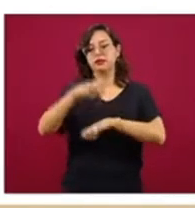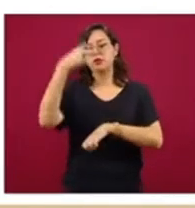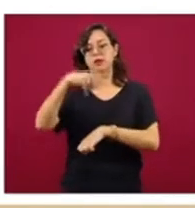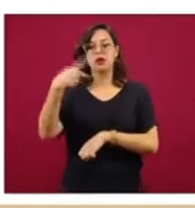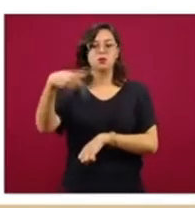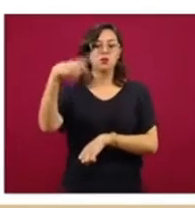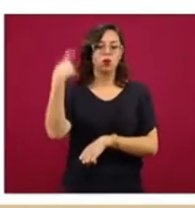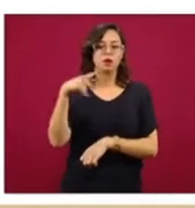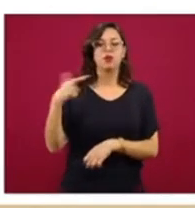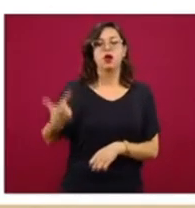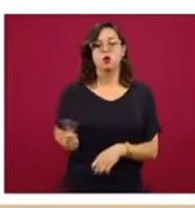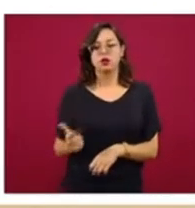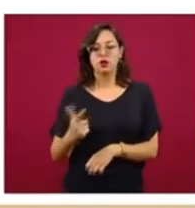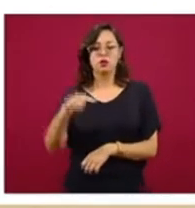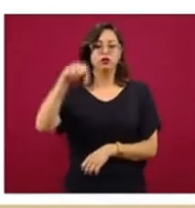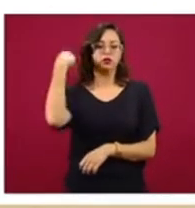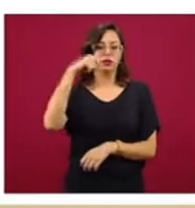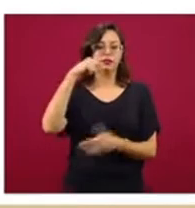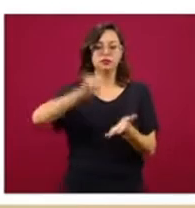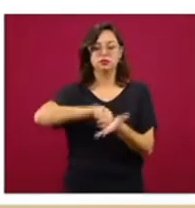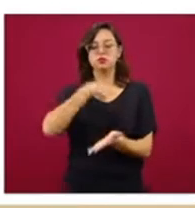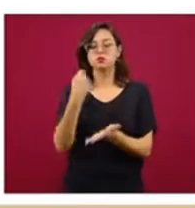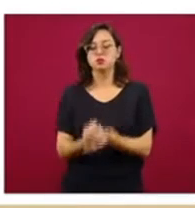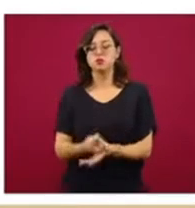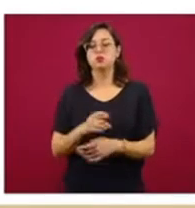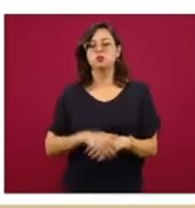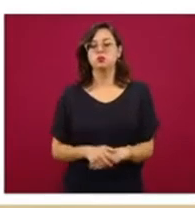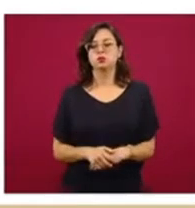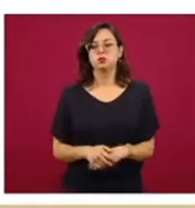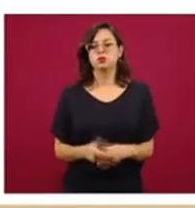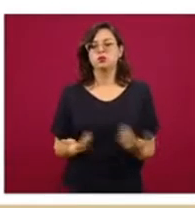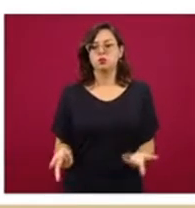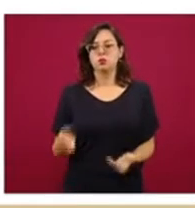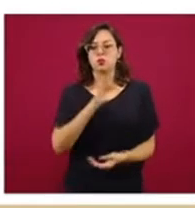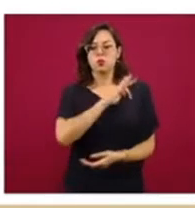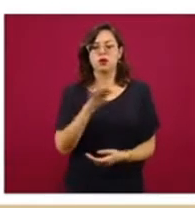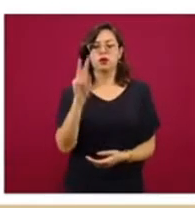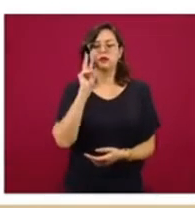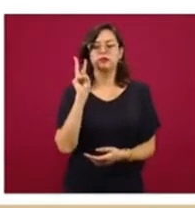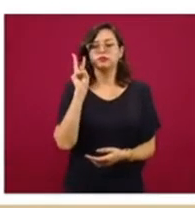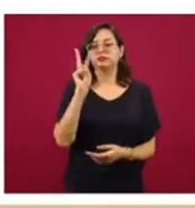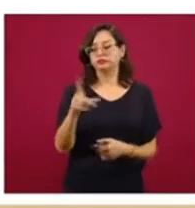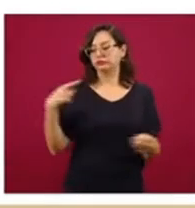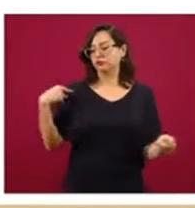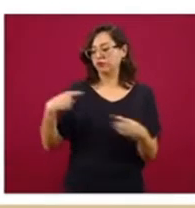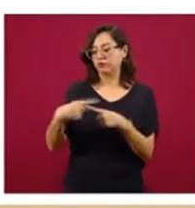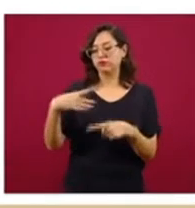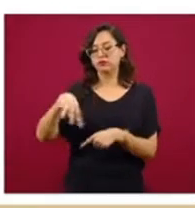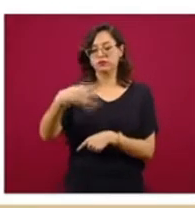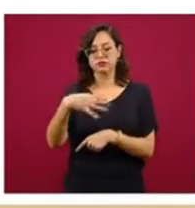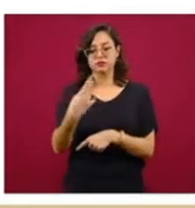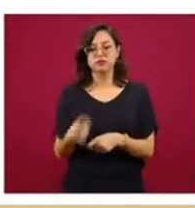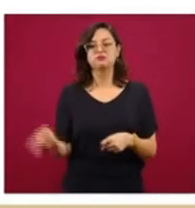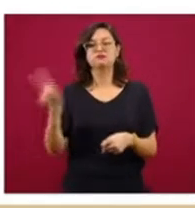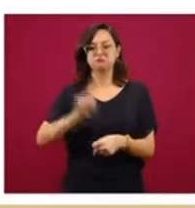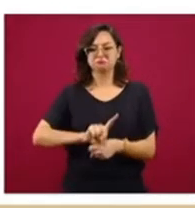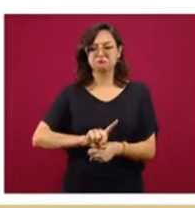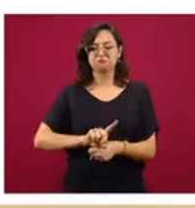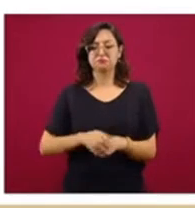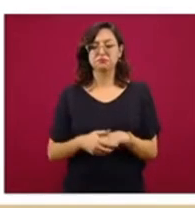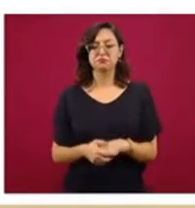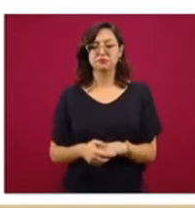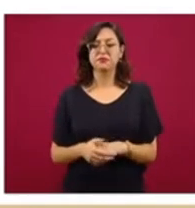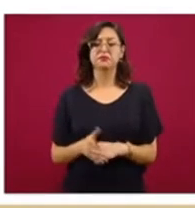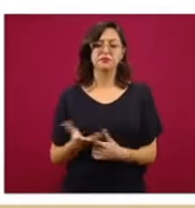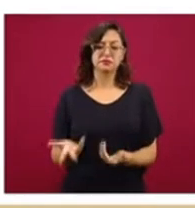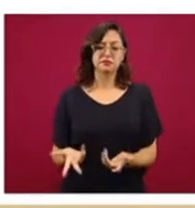Guanajuato, Tabasco, Tamaulipas. Noten ustedes que cuando vemos los casos de los últimos 14 días, sí ha existido